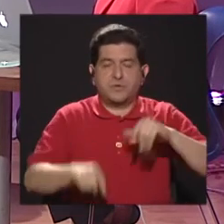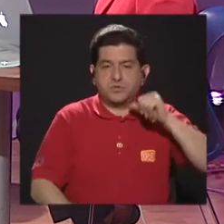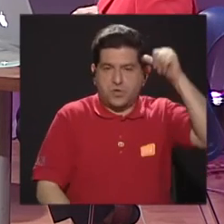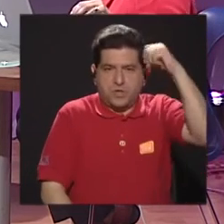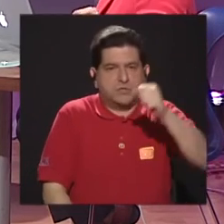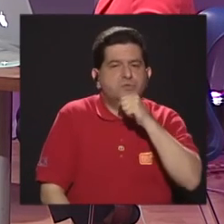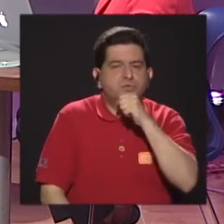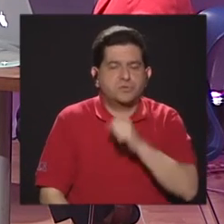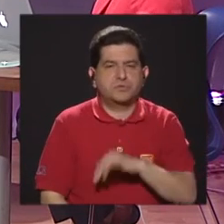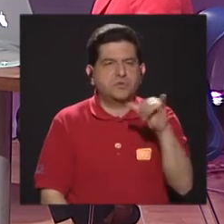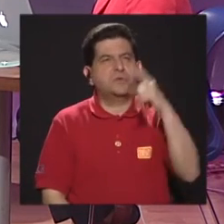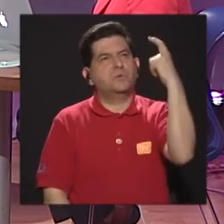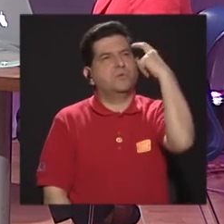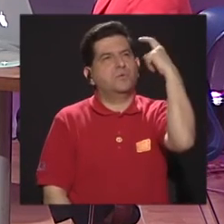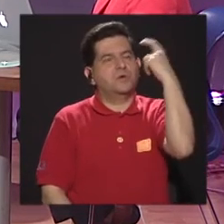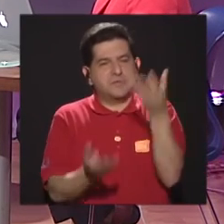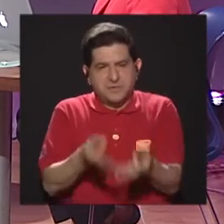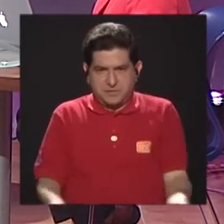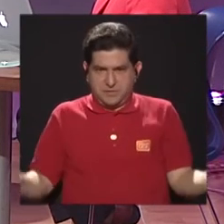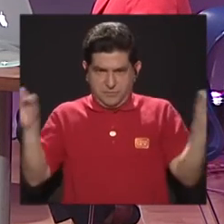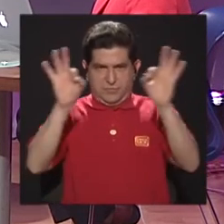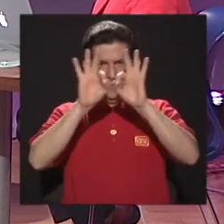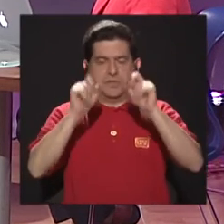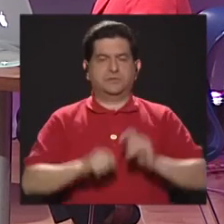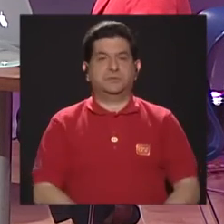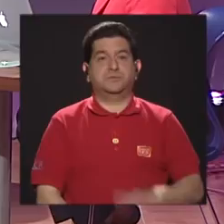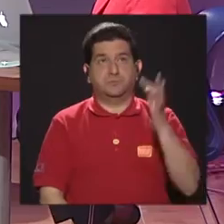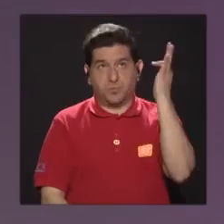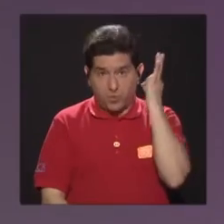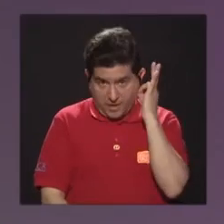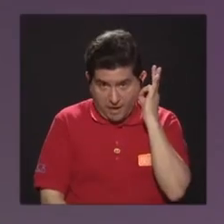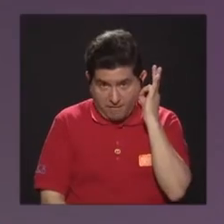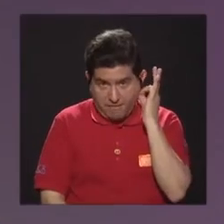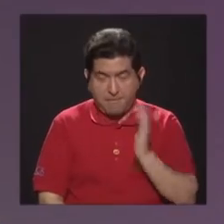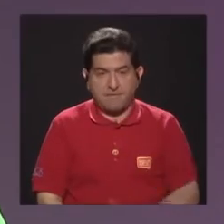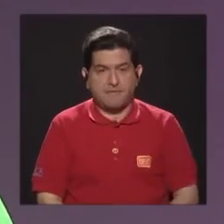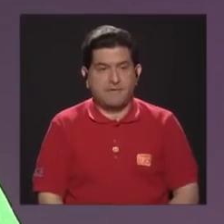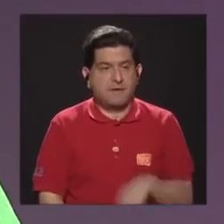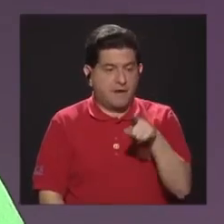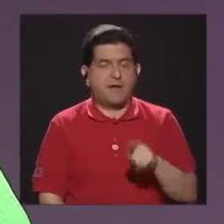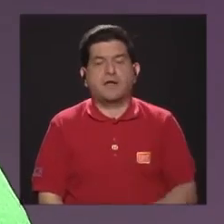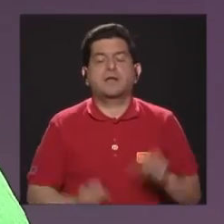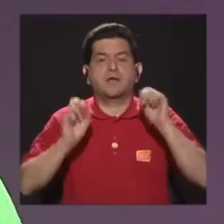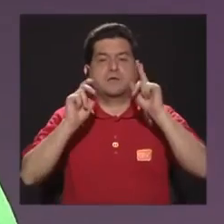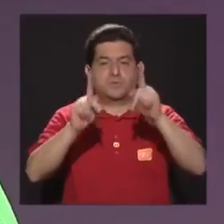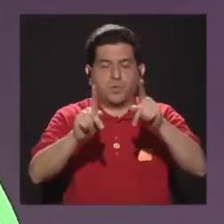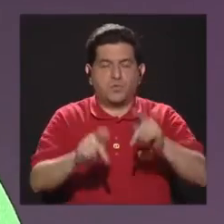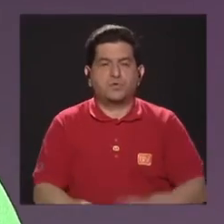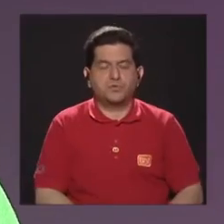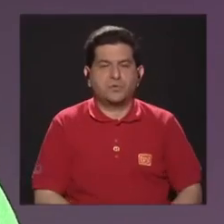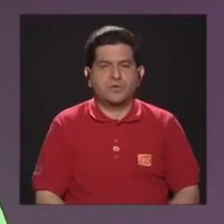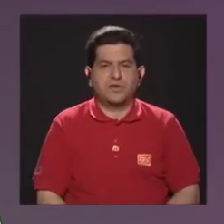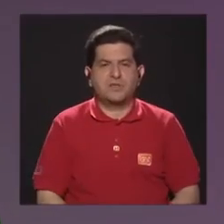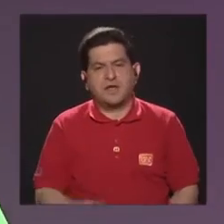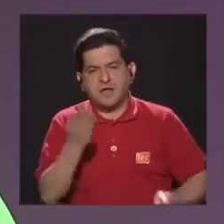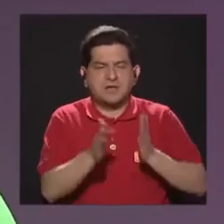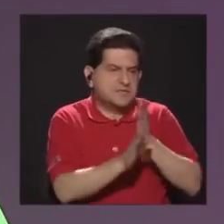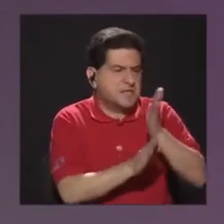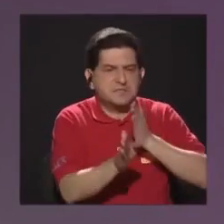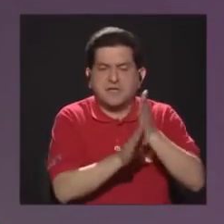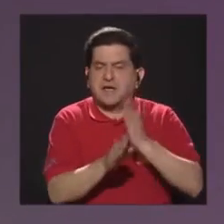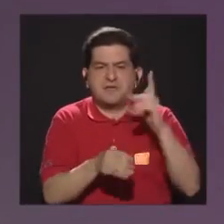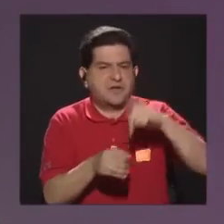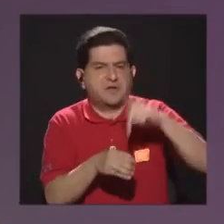mayores. También hay que considerar algo importante, las mujeres se vienen abriendo espacio en carreras que no eran usualmente